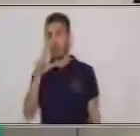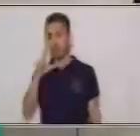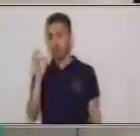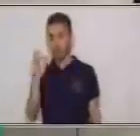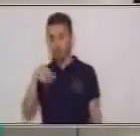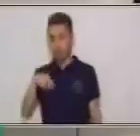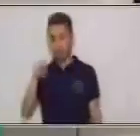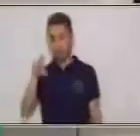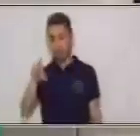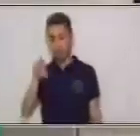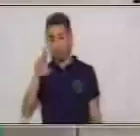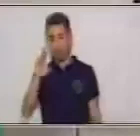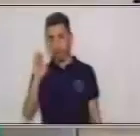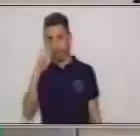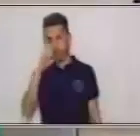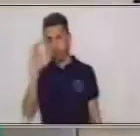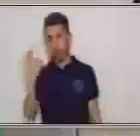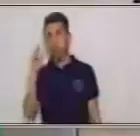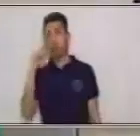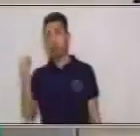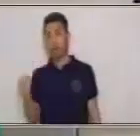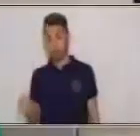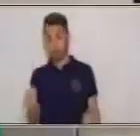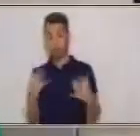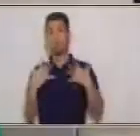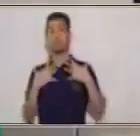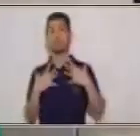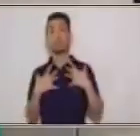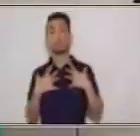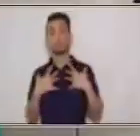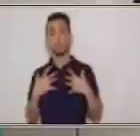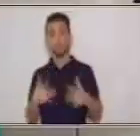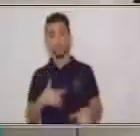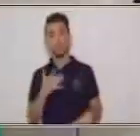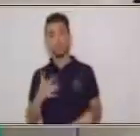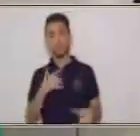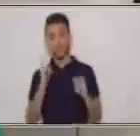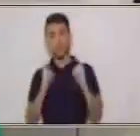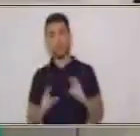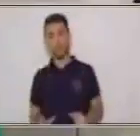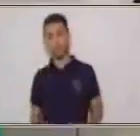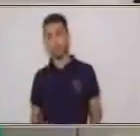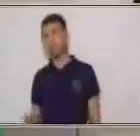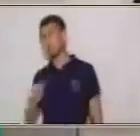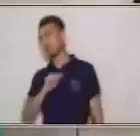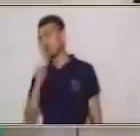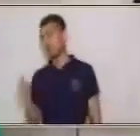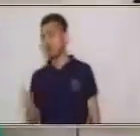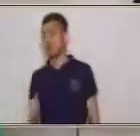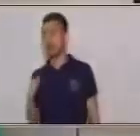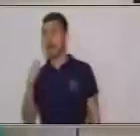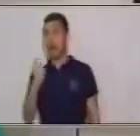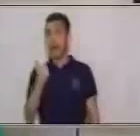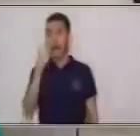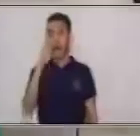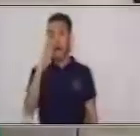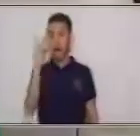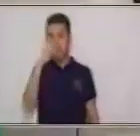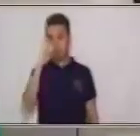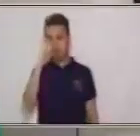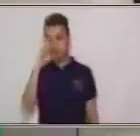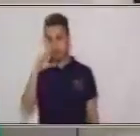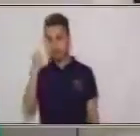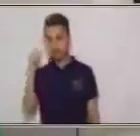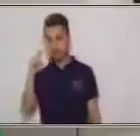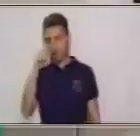percibe nuestro cuerpo con alguno de los sentidos. Ahora bien, están los abstractos, que son los que no se